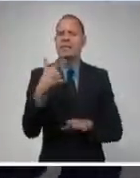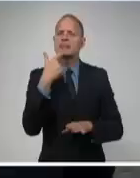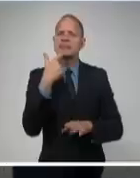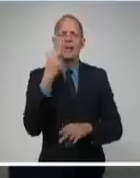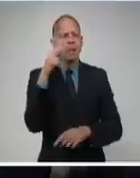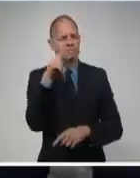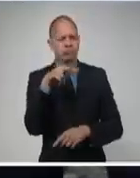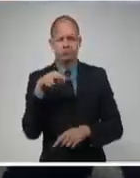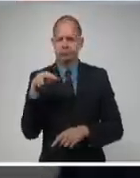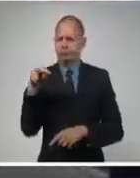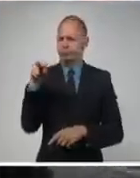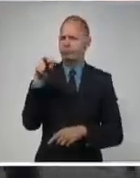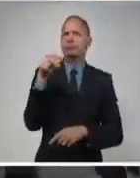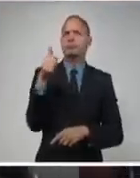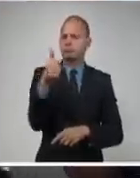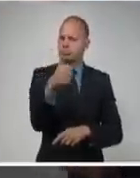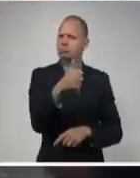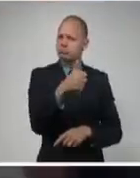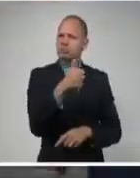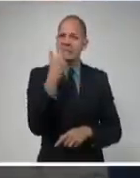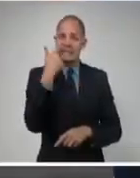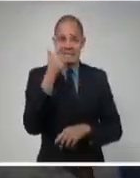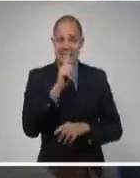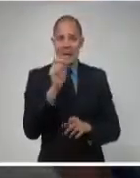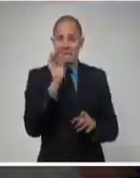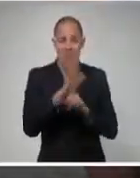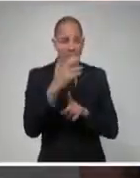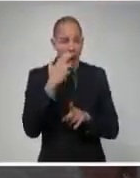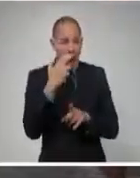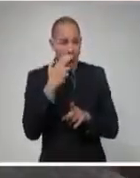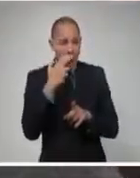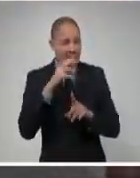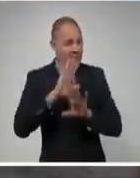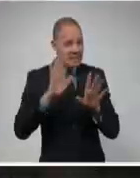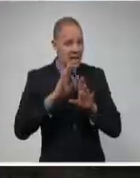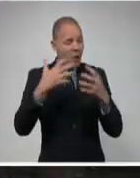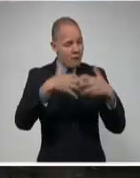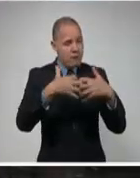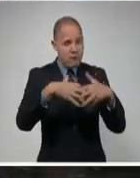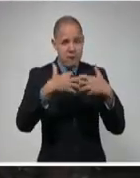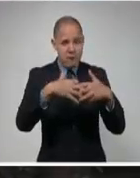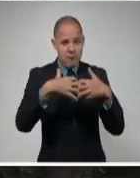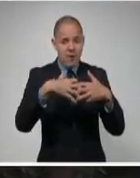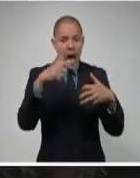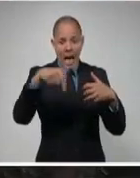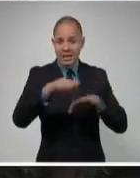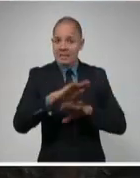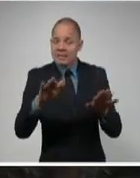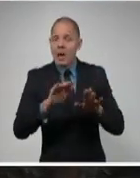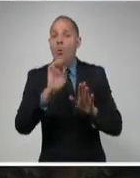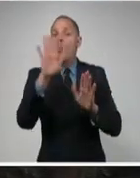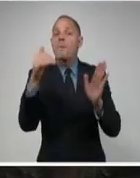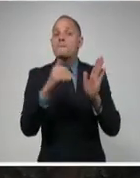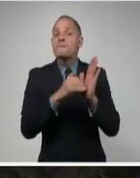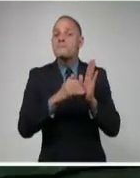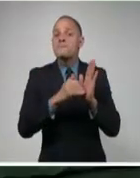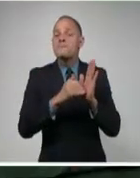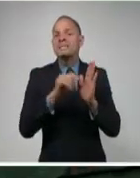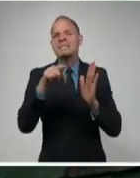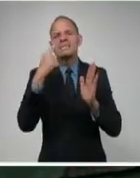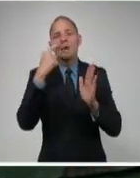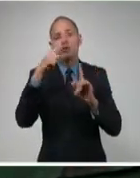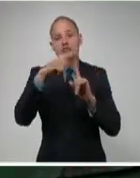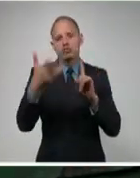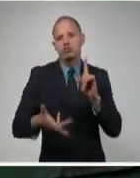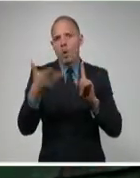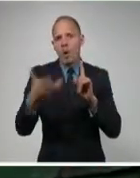partido conoció que el inicio adelantado de la molienda le permite a la provincia tener producidas unas 4.500 toneladas por encima de lo